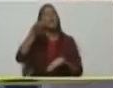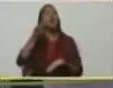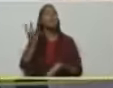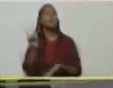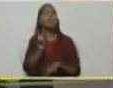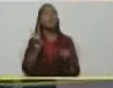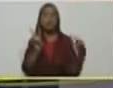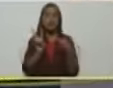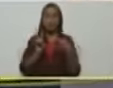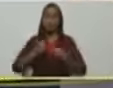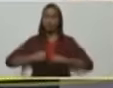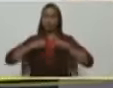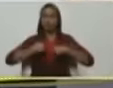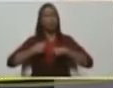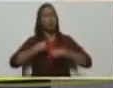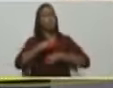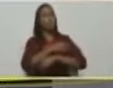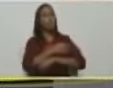Venezuela potencia.